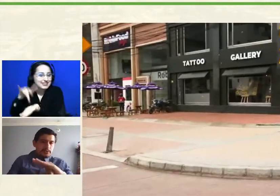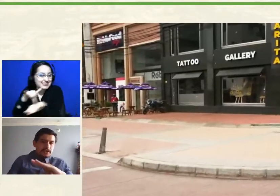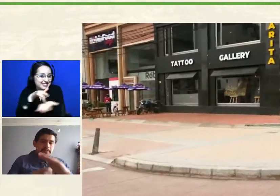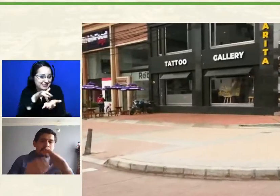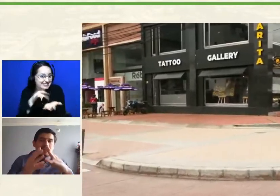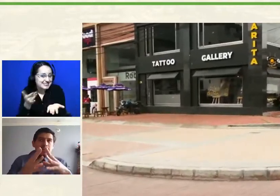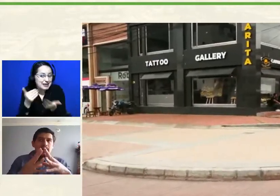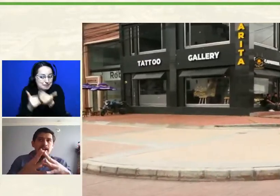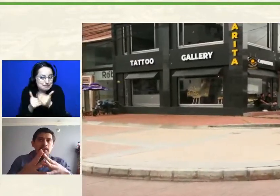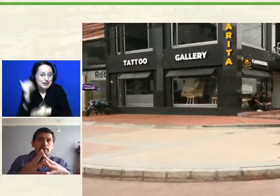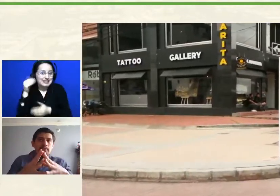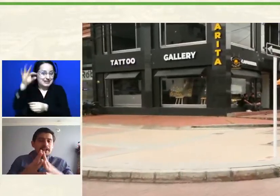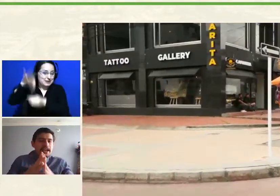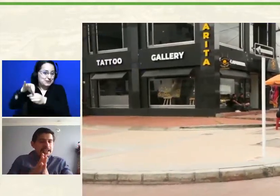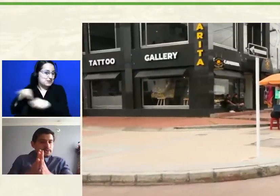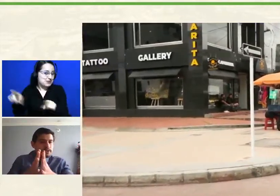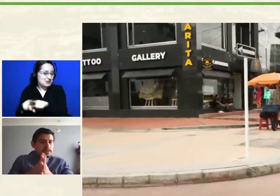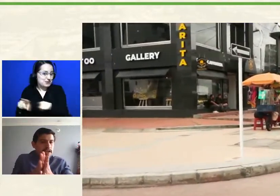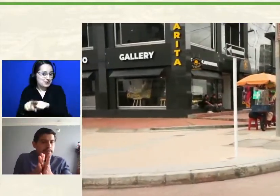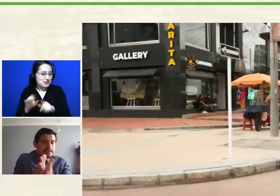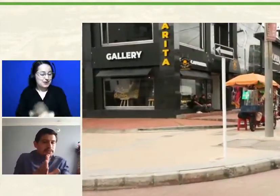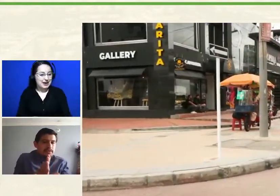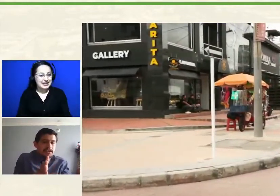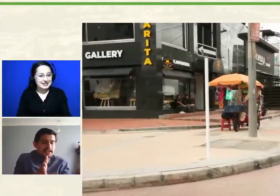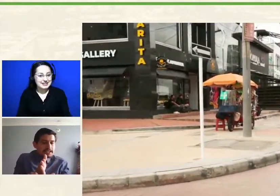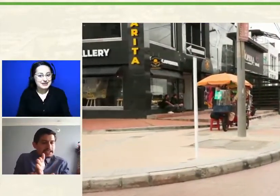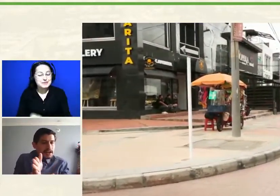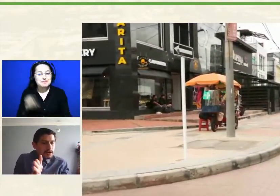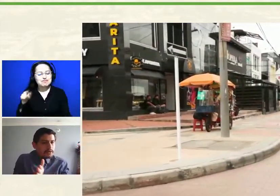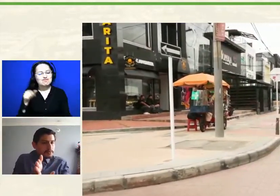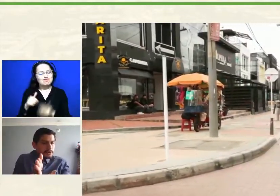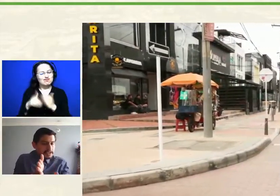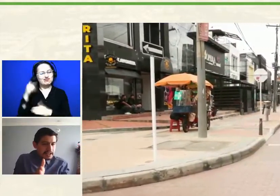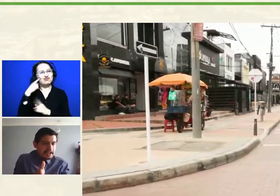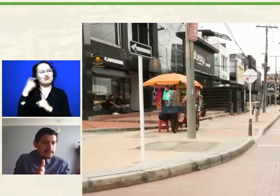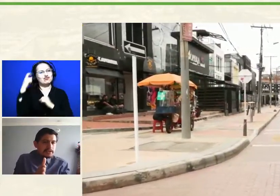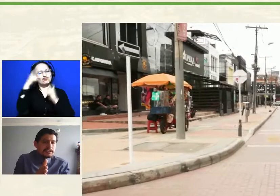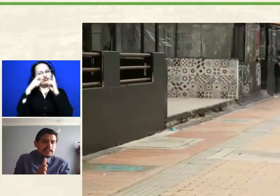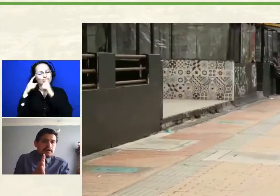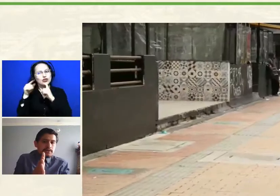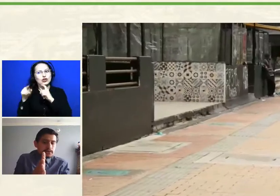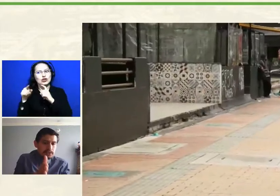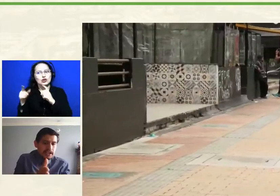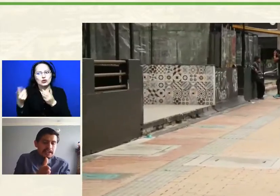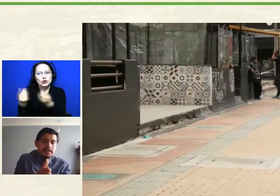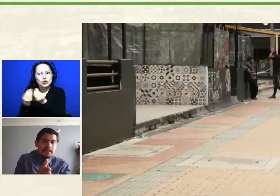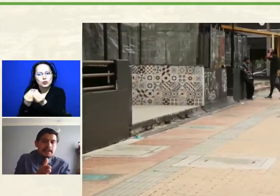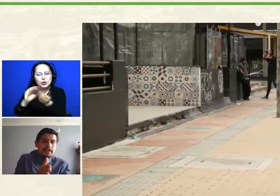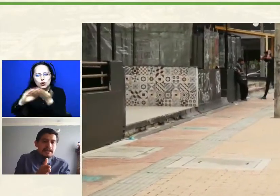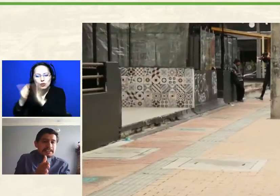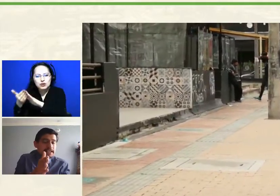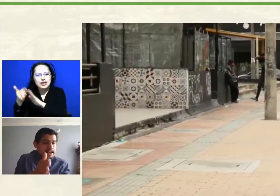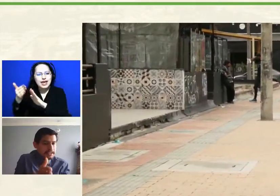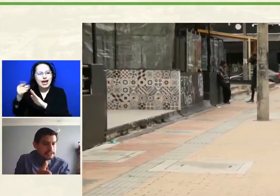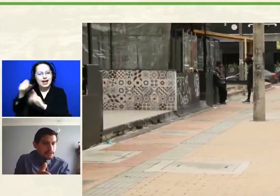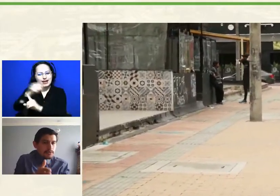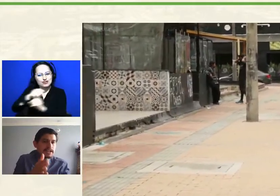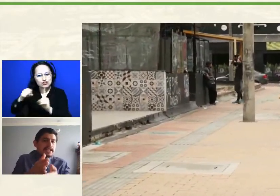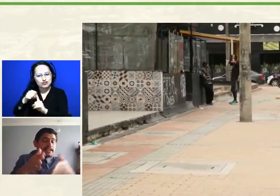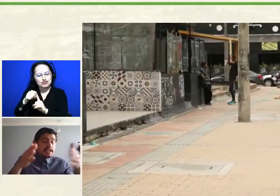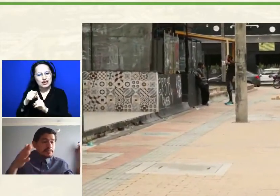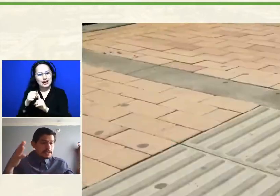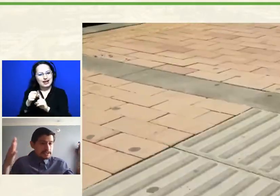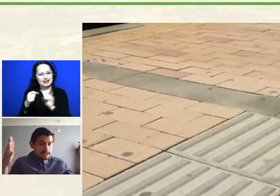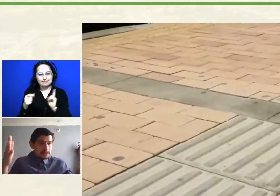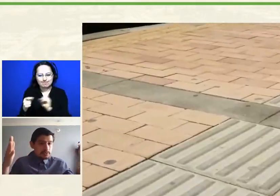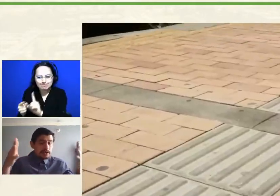esto? Porque ahí es cuando empieza uno a tener ese trabajo comunitario, ese trabajo social, de acercarse a las comunidades